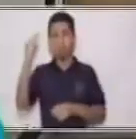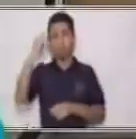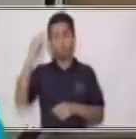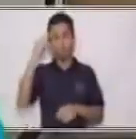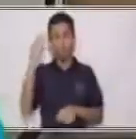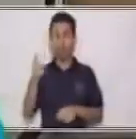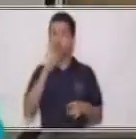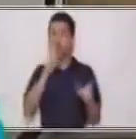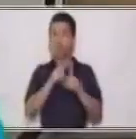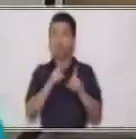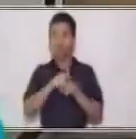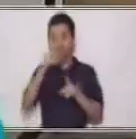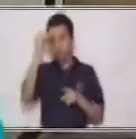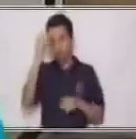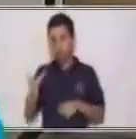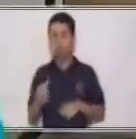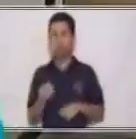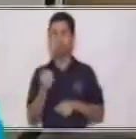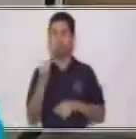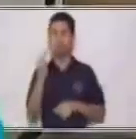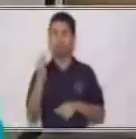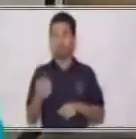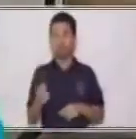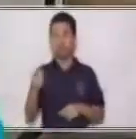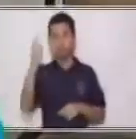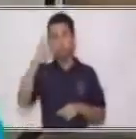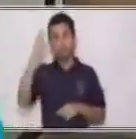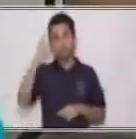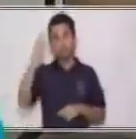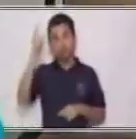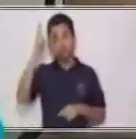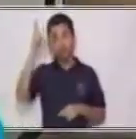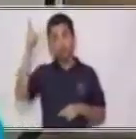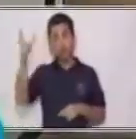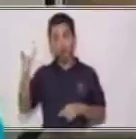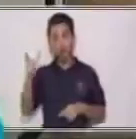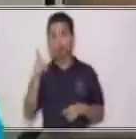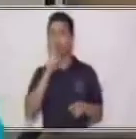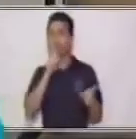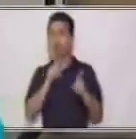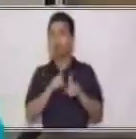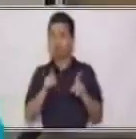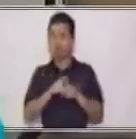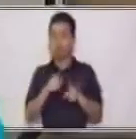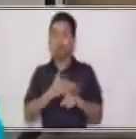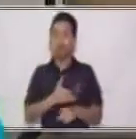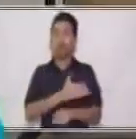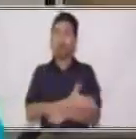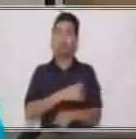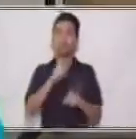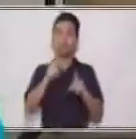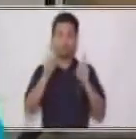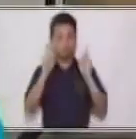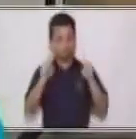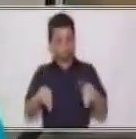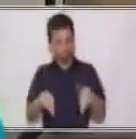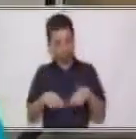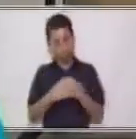memoria, la habilidad numérica y el pensamiento lógico. Antes de empezar, te recomiendo